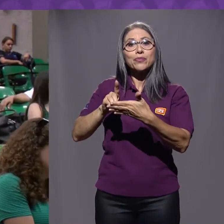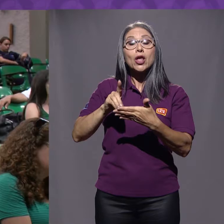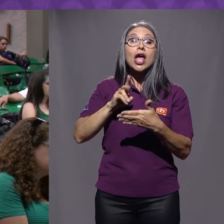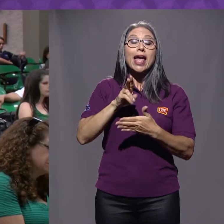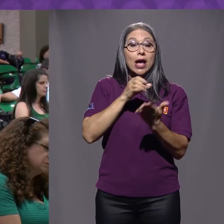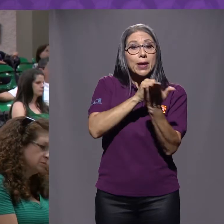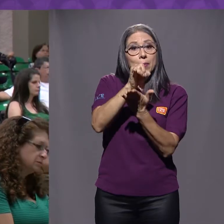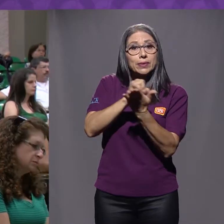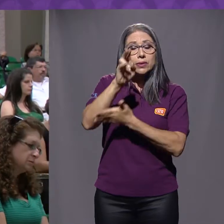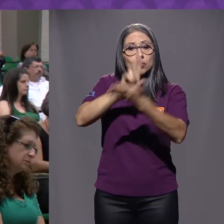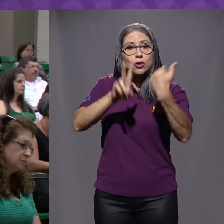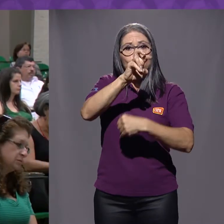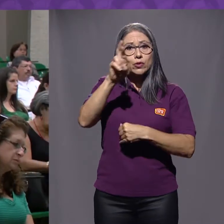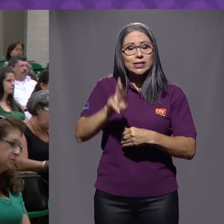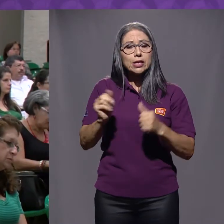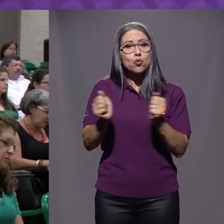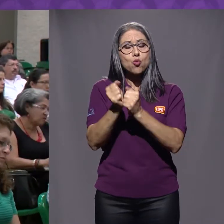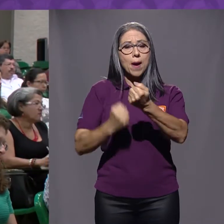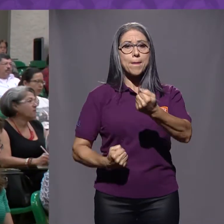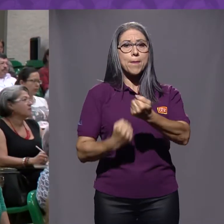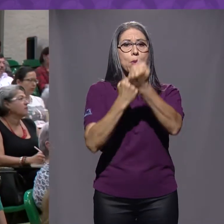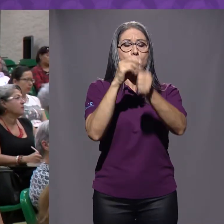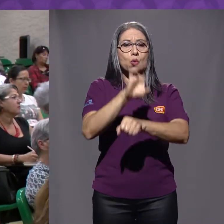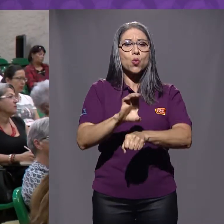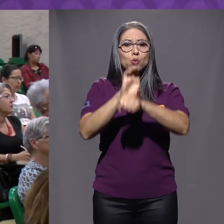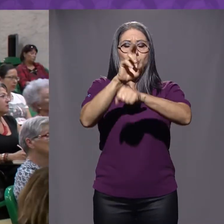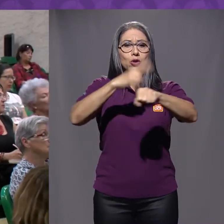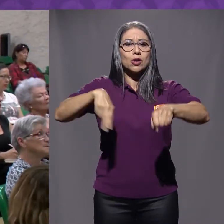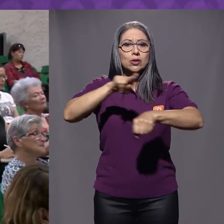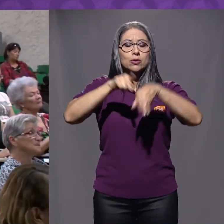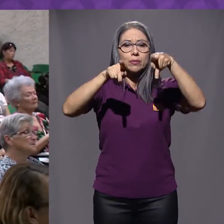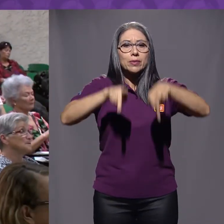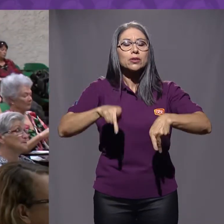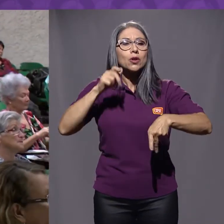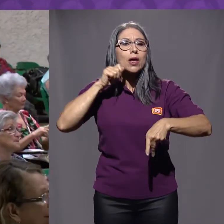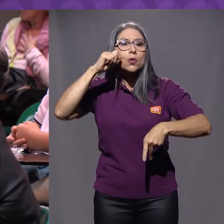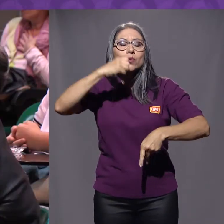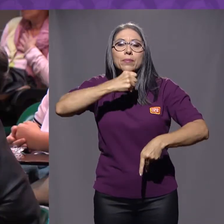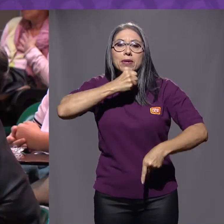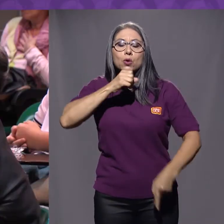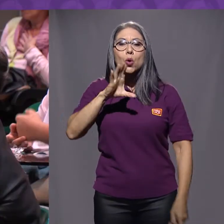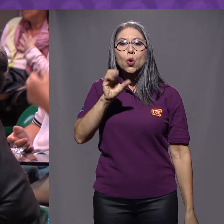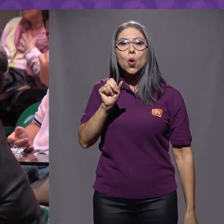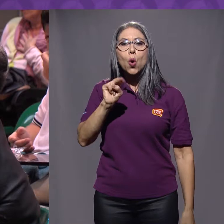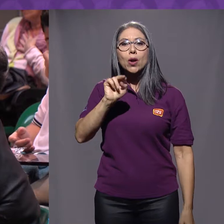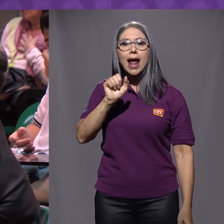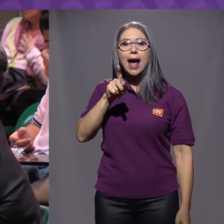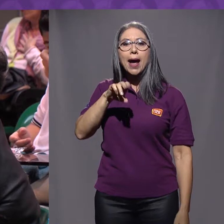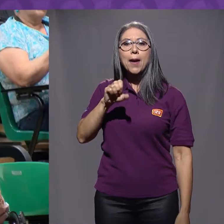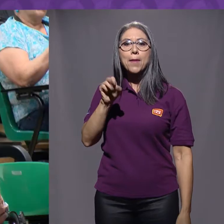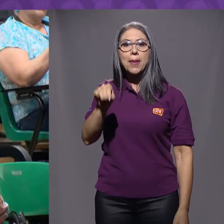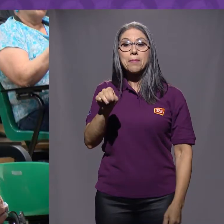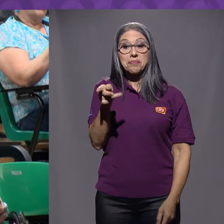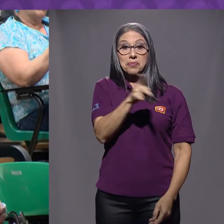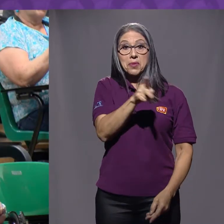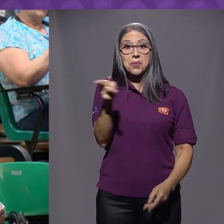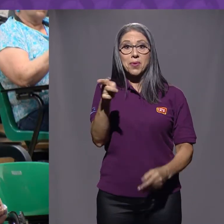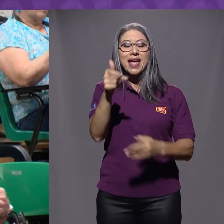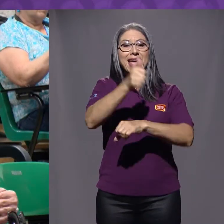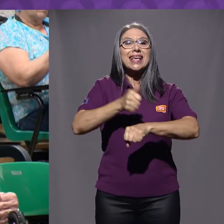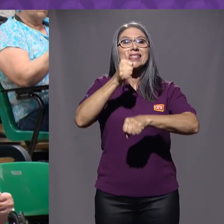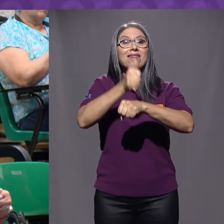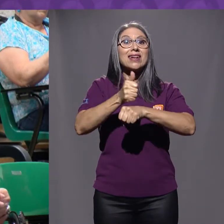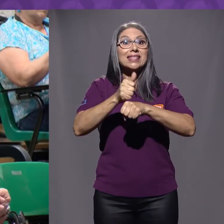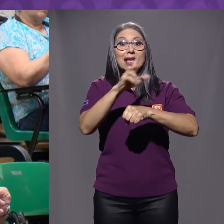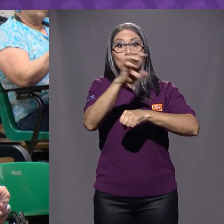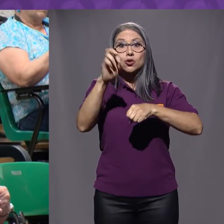de la Universidad de Costa Rica, con el apoyo del Consejo Nacional de la Persona Adulta Mayor, CONAPAM, establece como retos país para